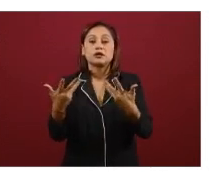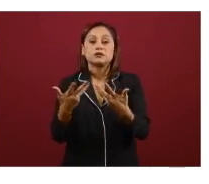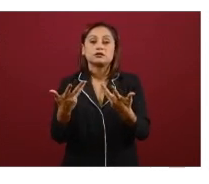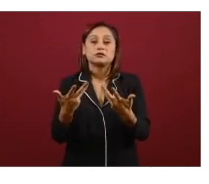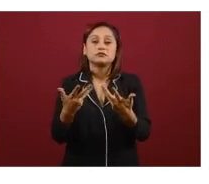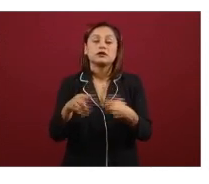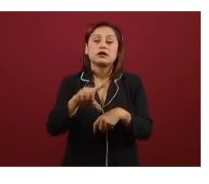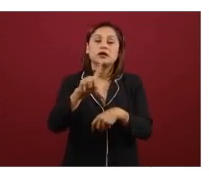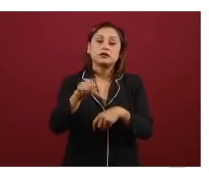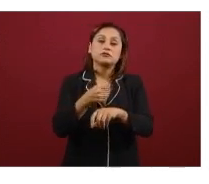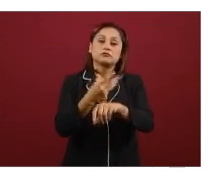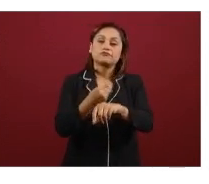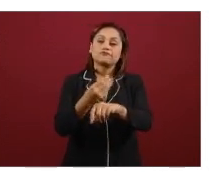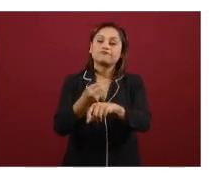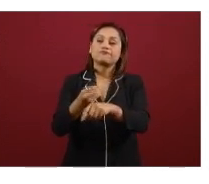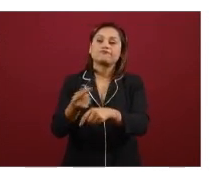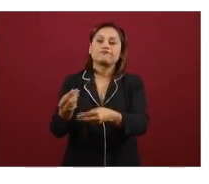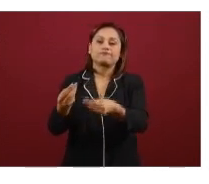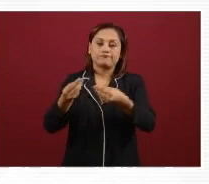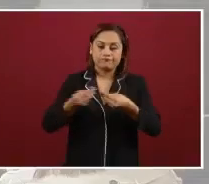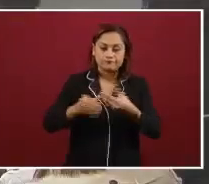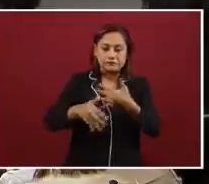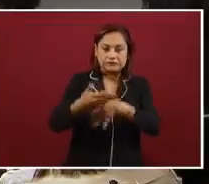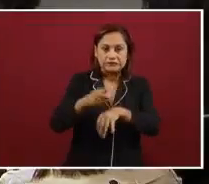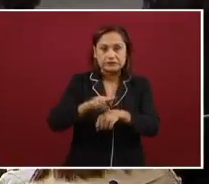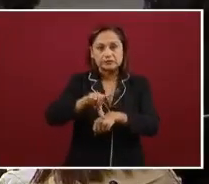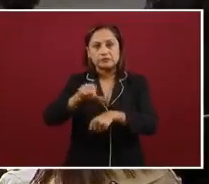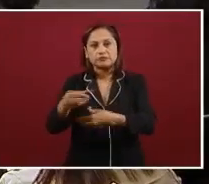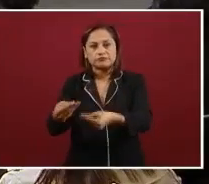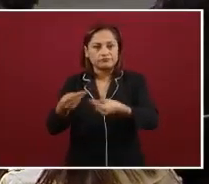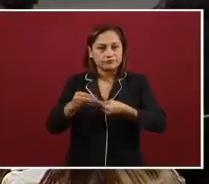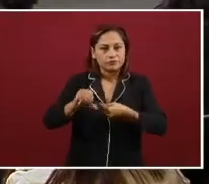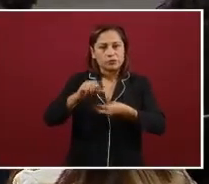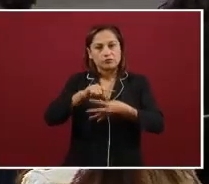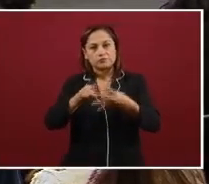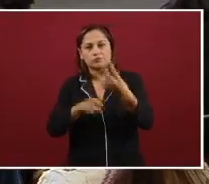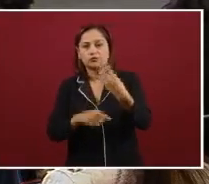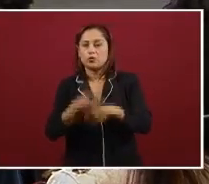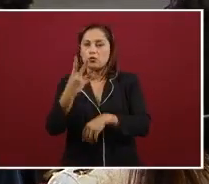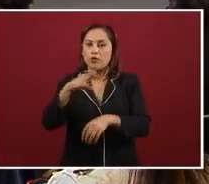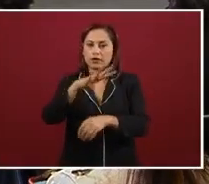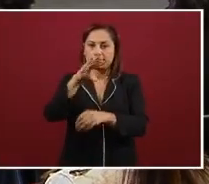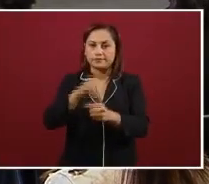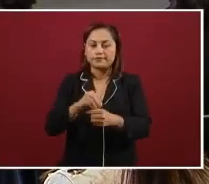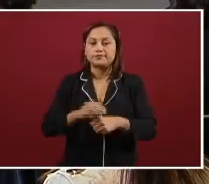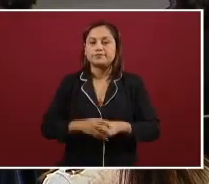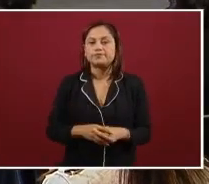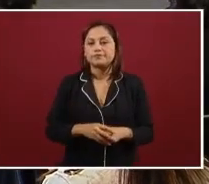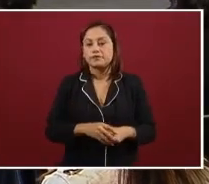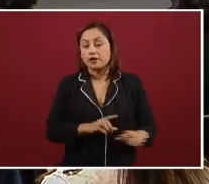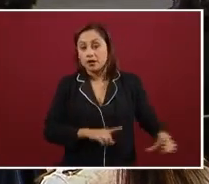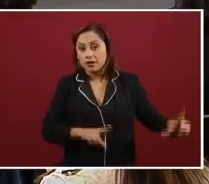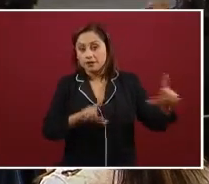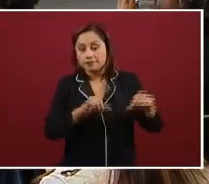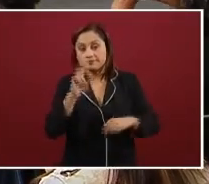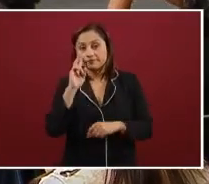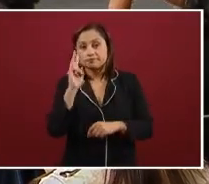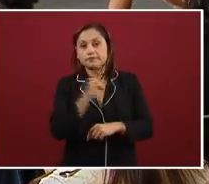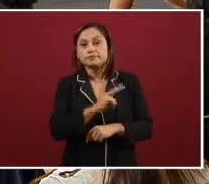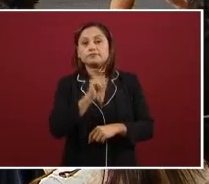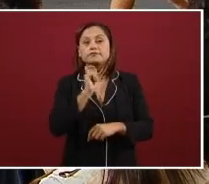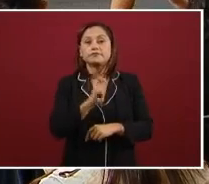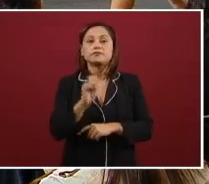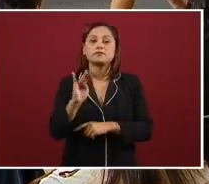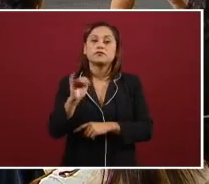20 días después la otra y así sucesivamente. La que sigue, por favor. Con respecto a un buque, el